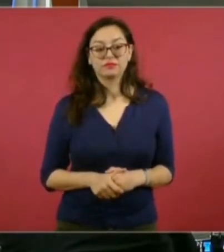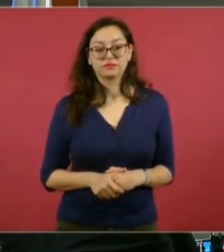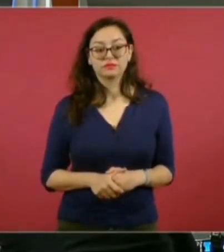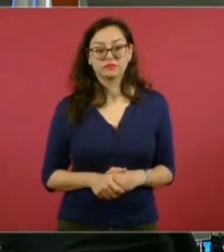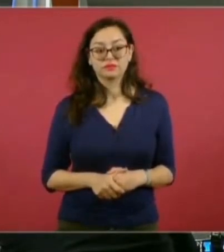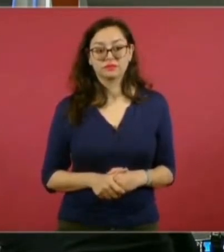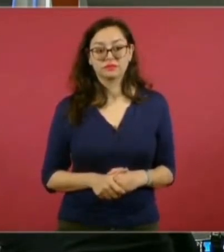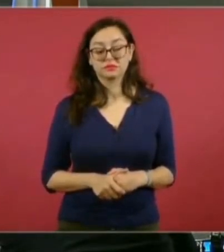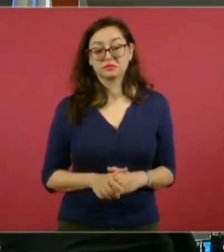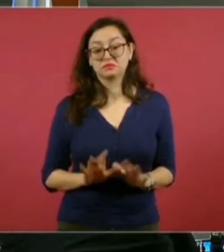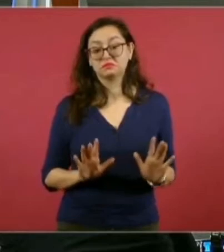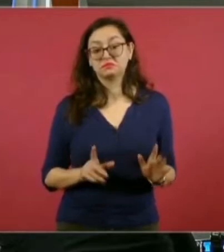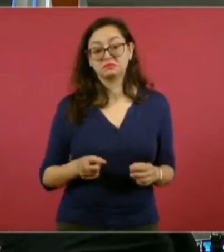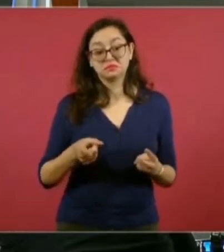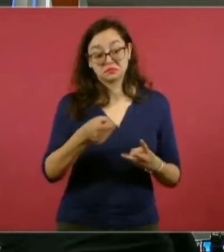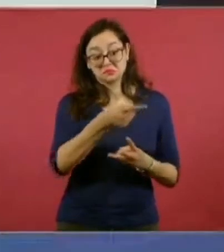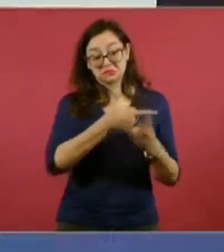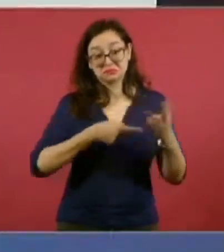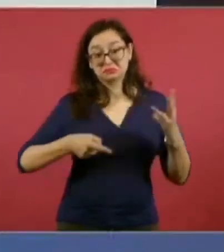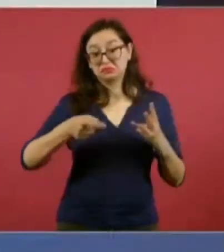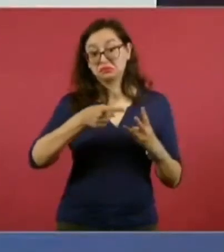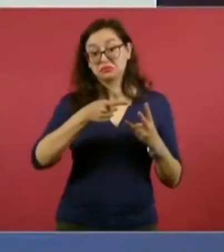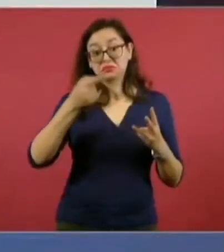una conjetura.